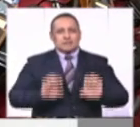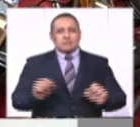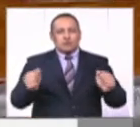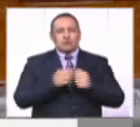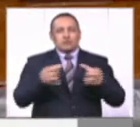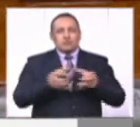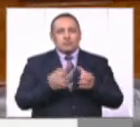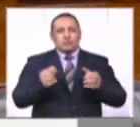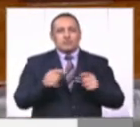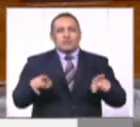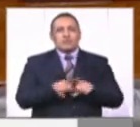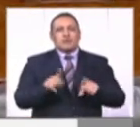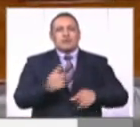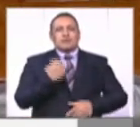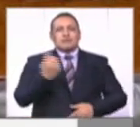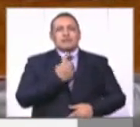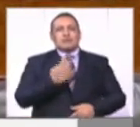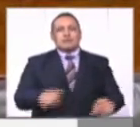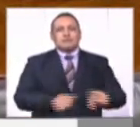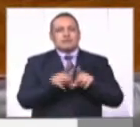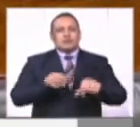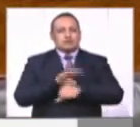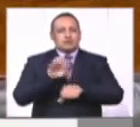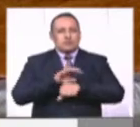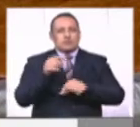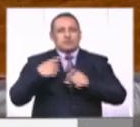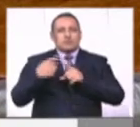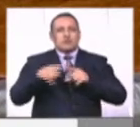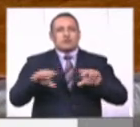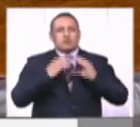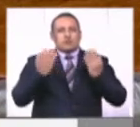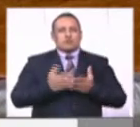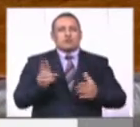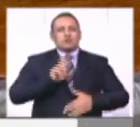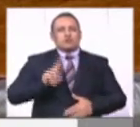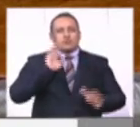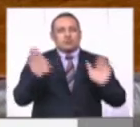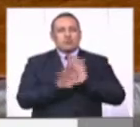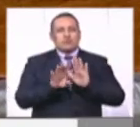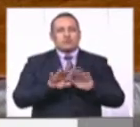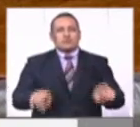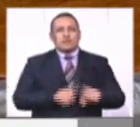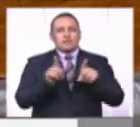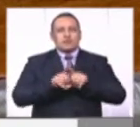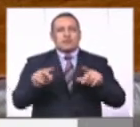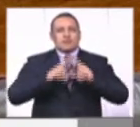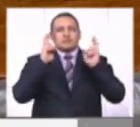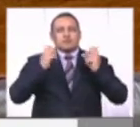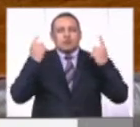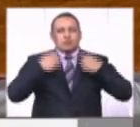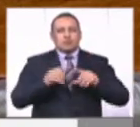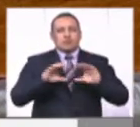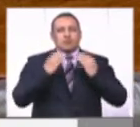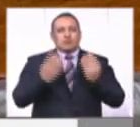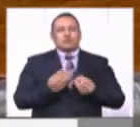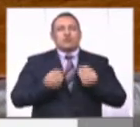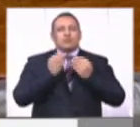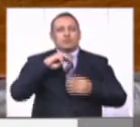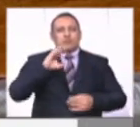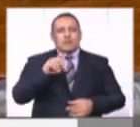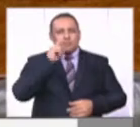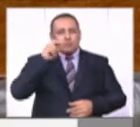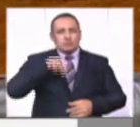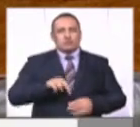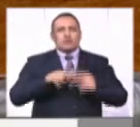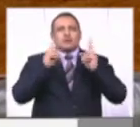interno de la institución eh exhortamos a los parlamentarios a utilizar estas estas metodologías parlamentarias como una moción